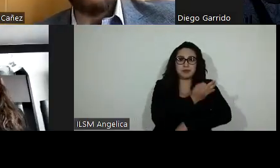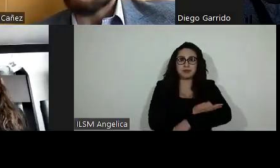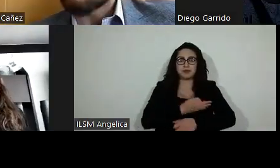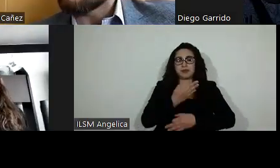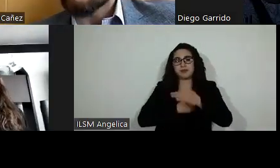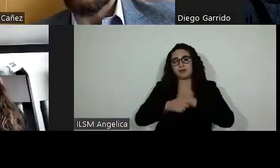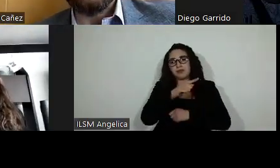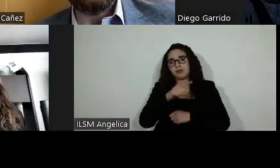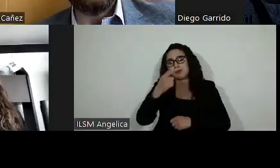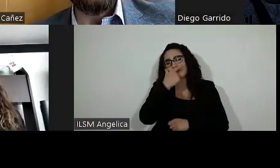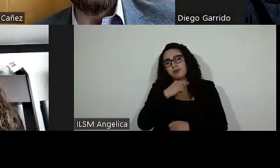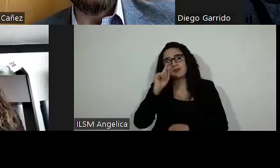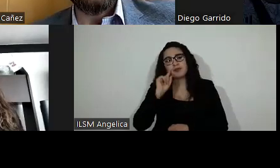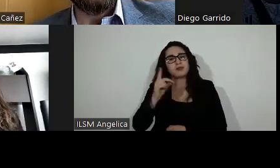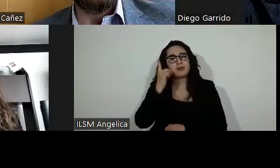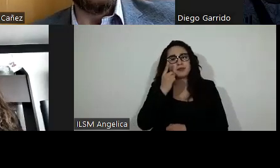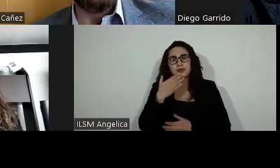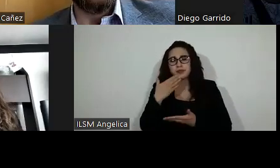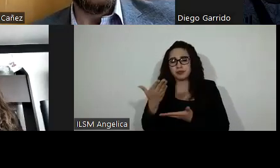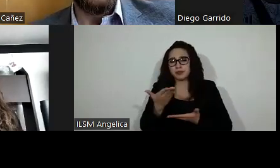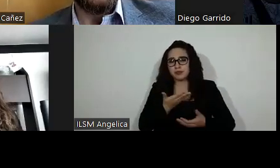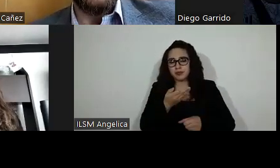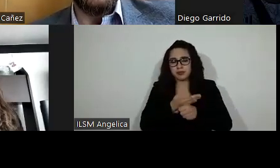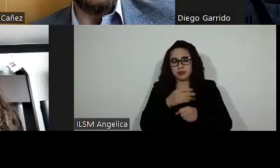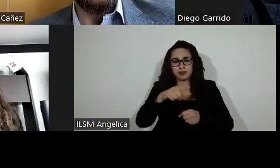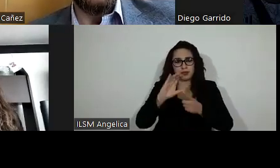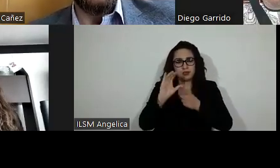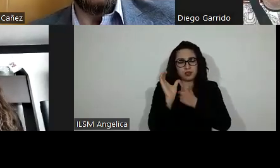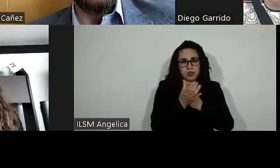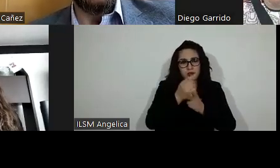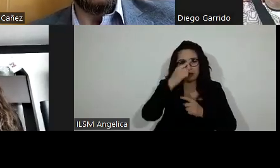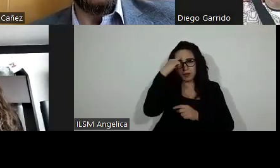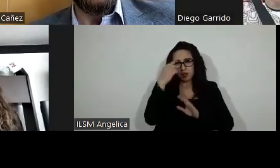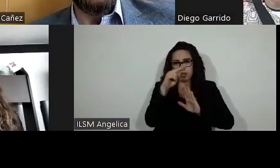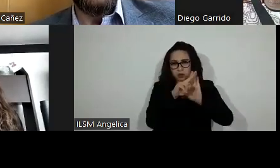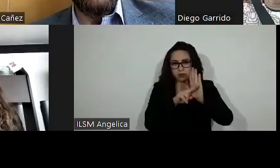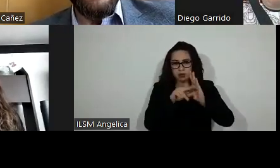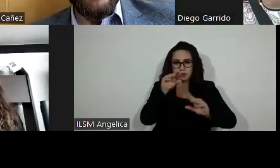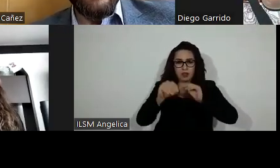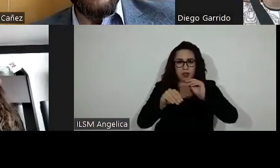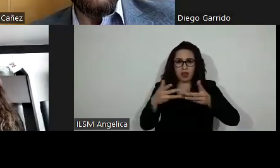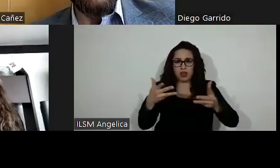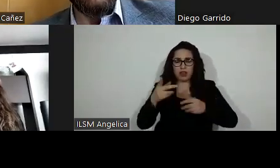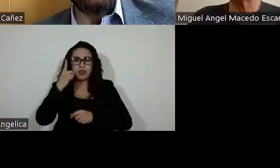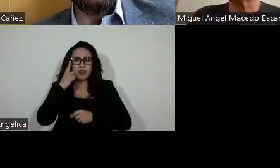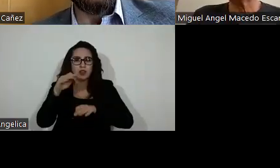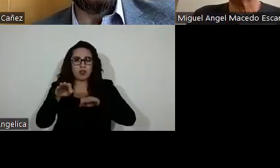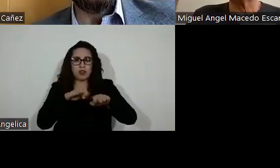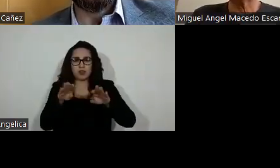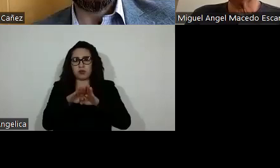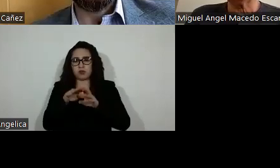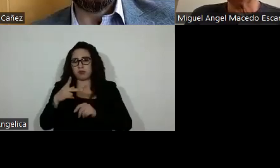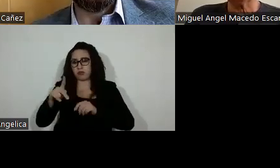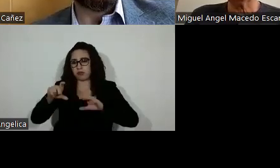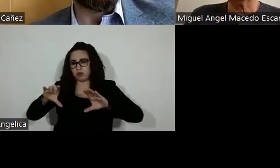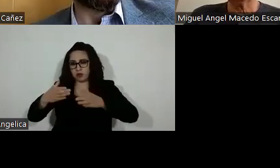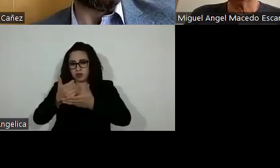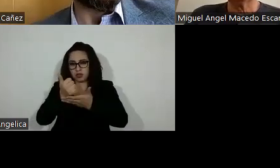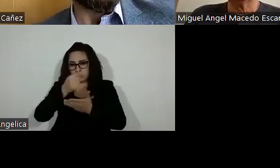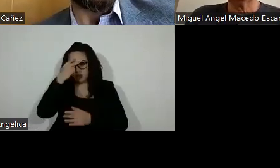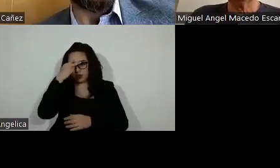de Normatividad, Estudios y Prácticas Parlamentarias de la Segunda Legislatura del Congreso de la Ciudad de México.